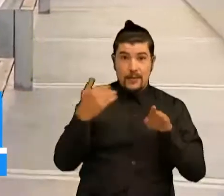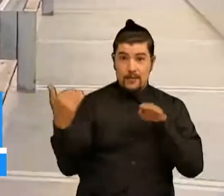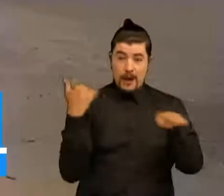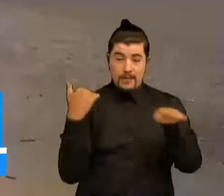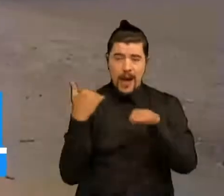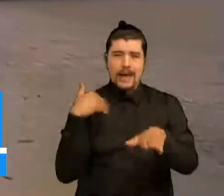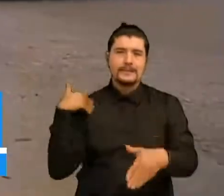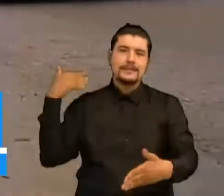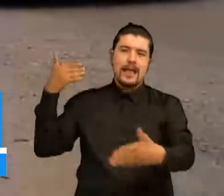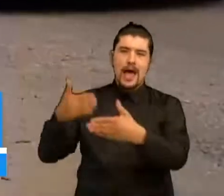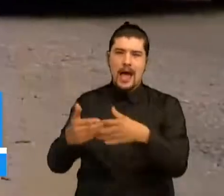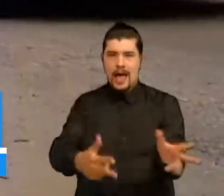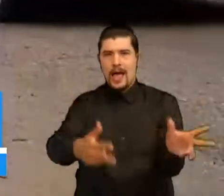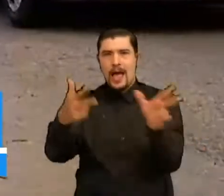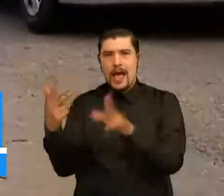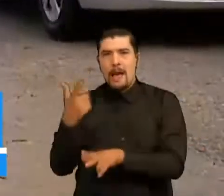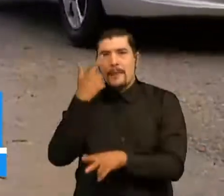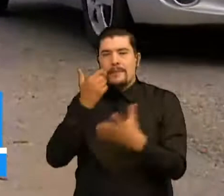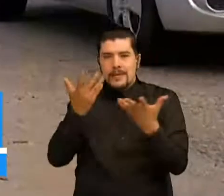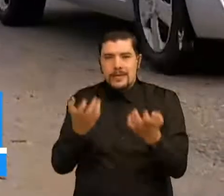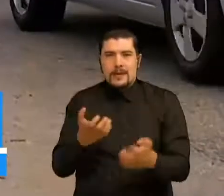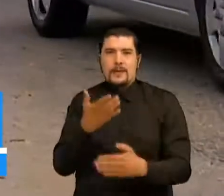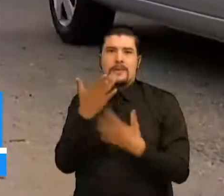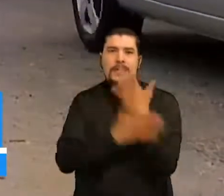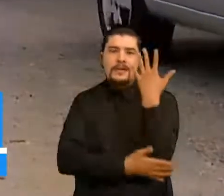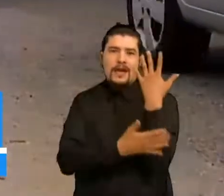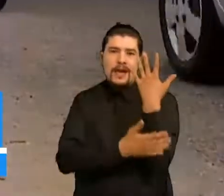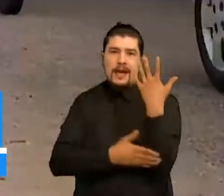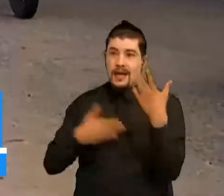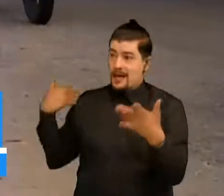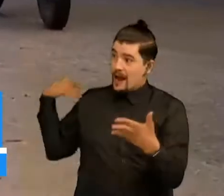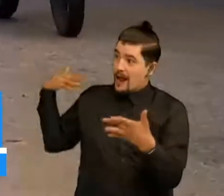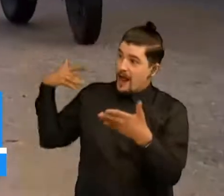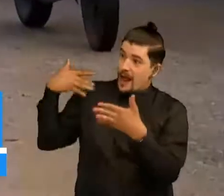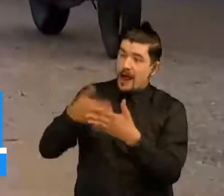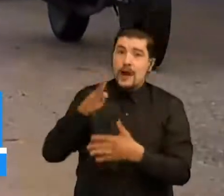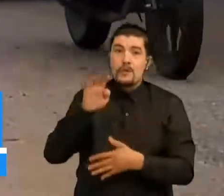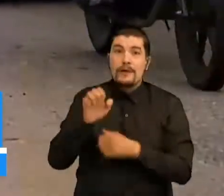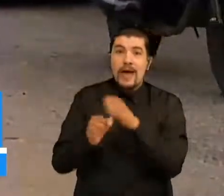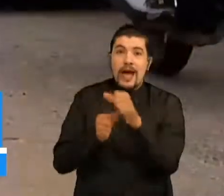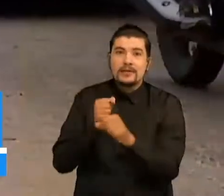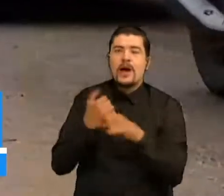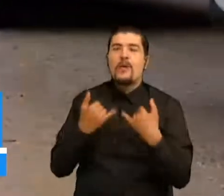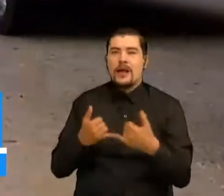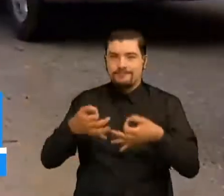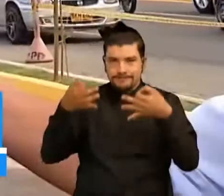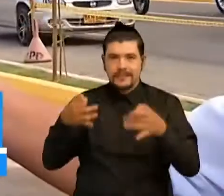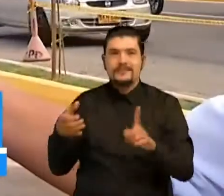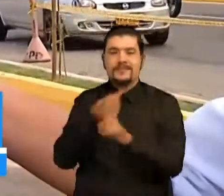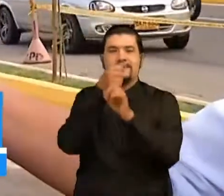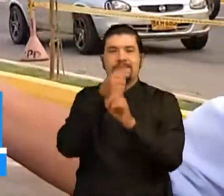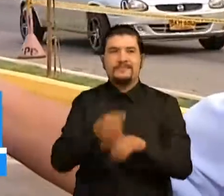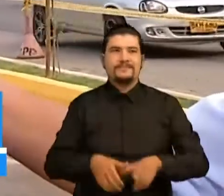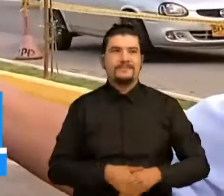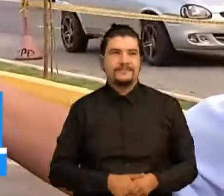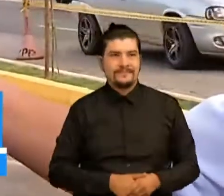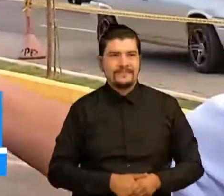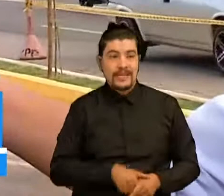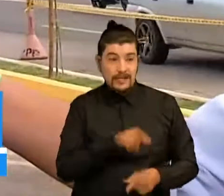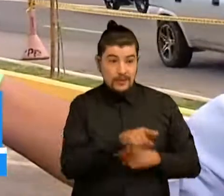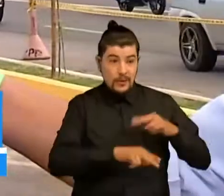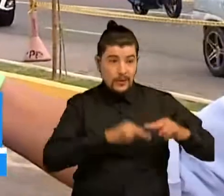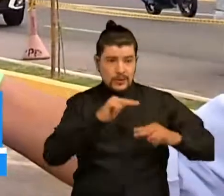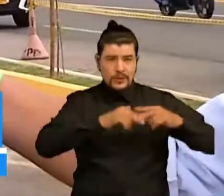este sector y hoy nueve años después este clamor se convirtió en realidad una hora que esperaban todos los florideños y los habitantes del área metropolitana